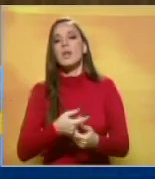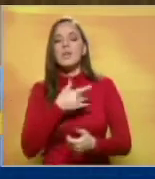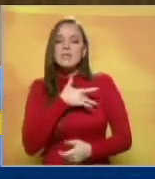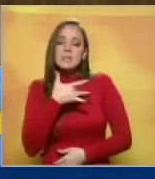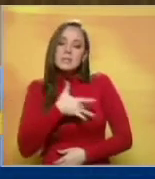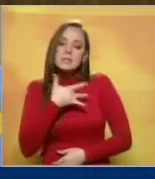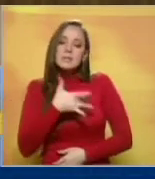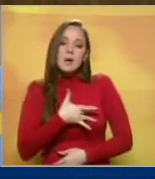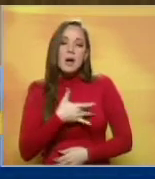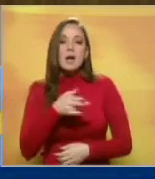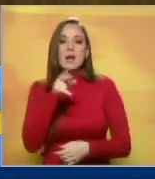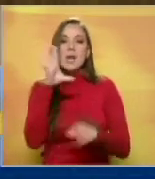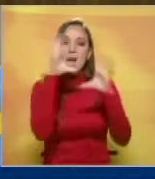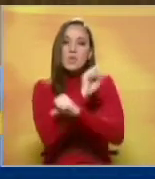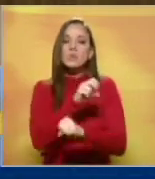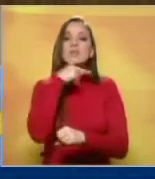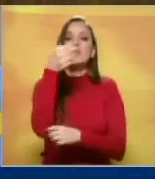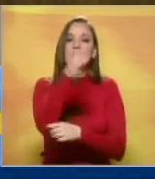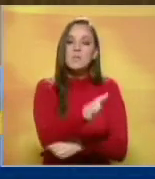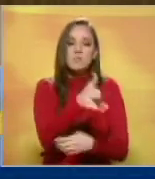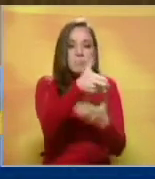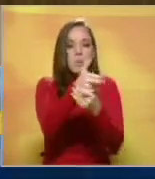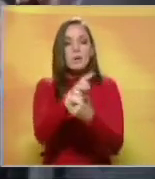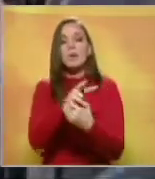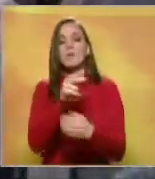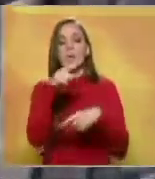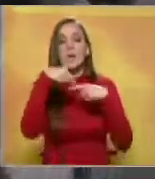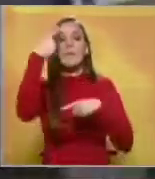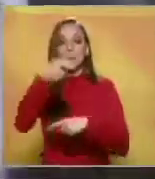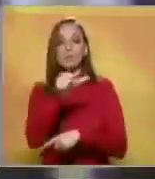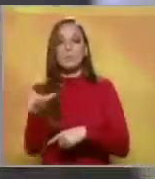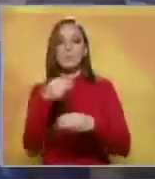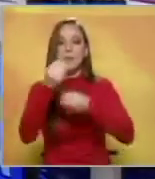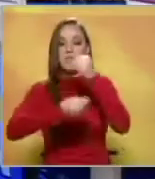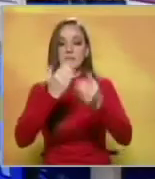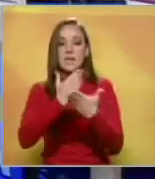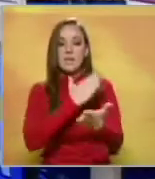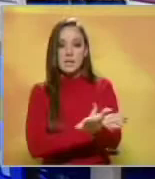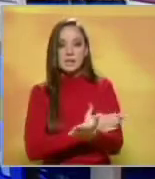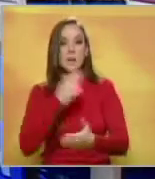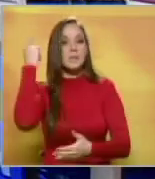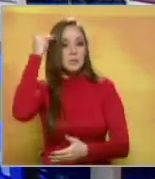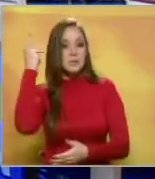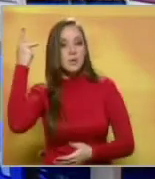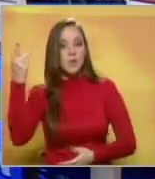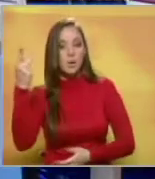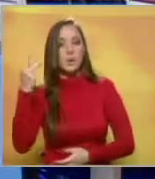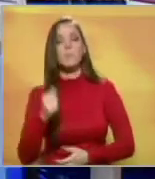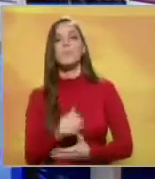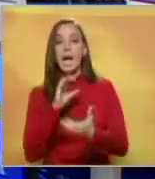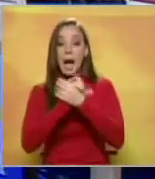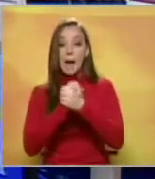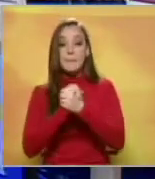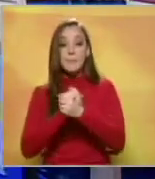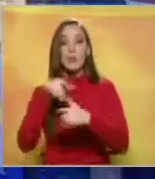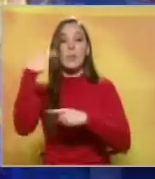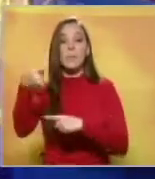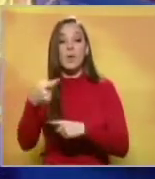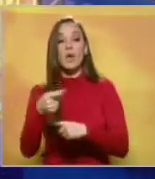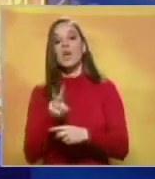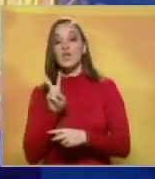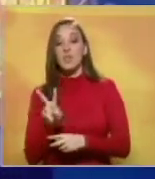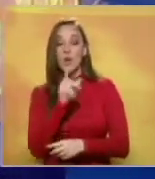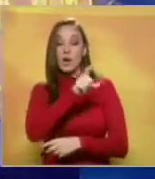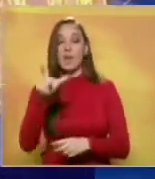la jueza ordenó que se realizara el examen la próxima semana amigos en minutos dos grandes cuentan